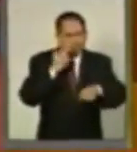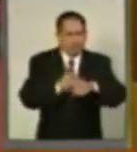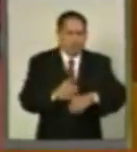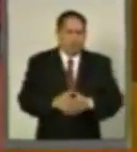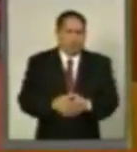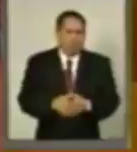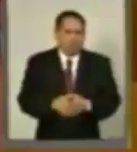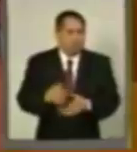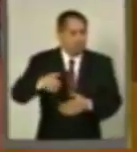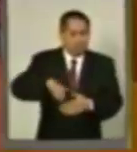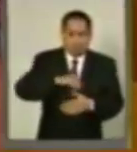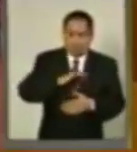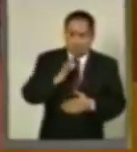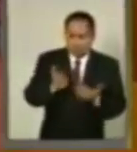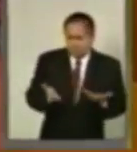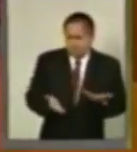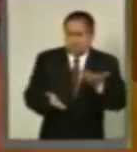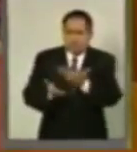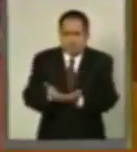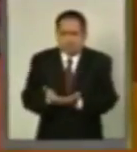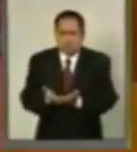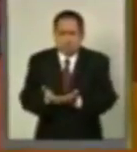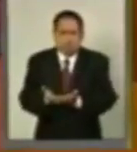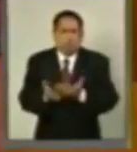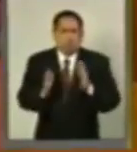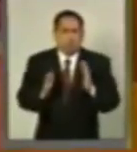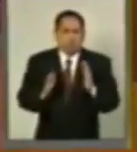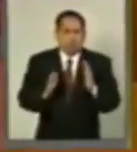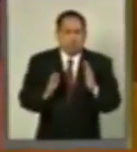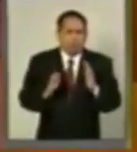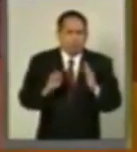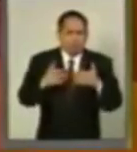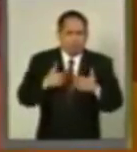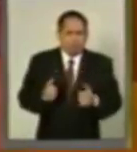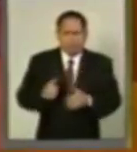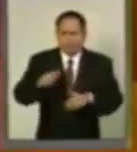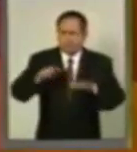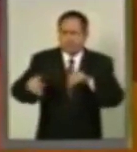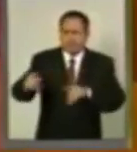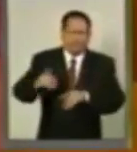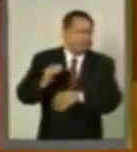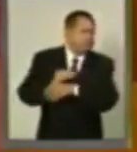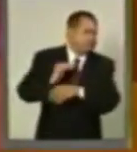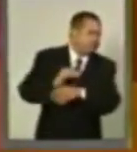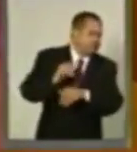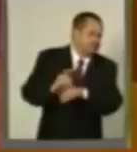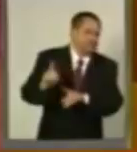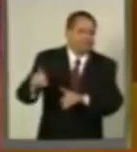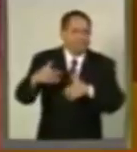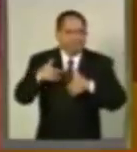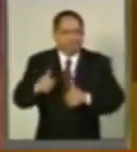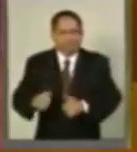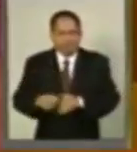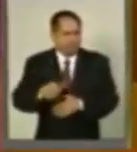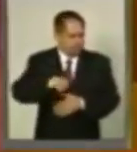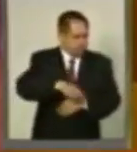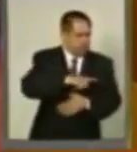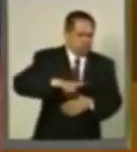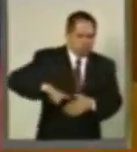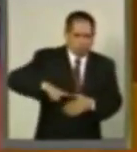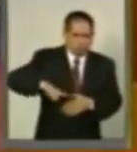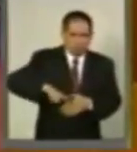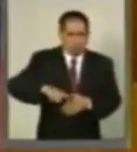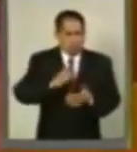Hemos hecho nuestra parte y entiendo cuando no se quiere a veces escuchar el esfuerzo del Estado mexicano, que no